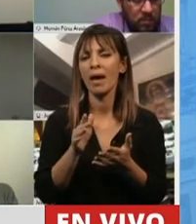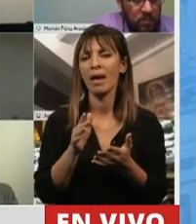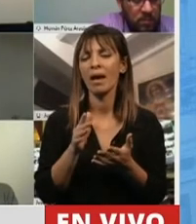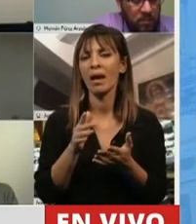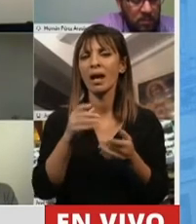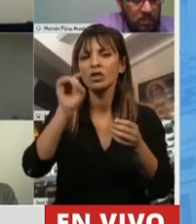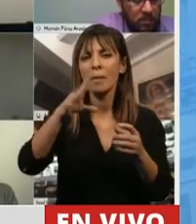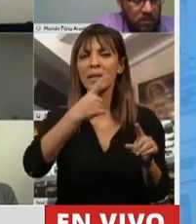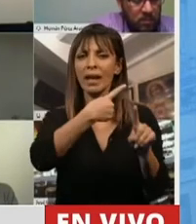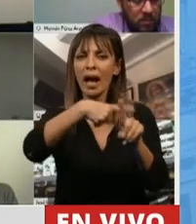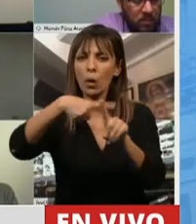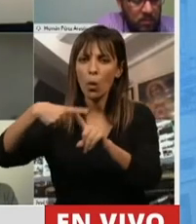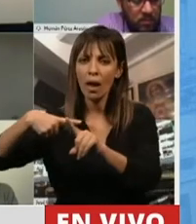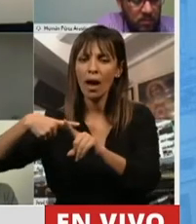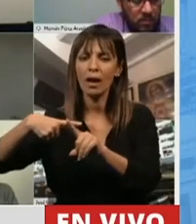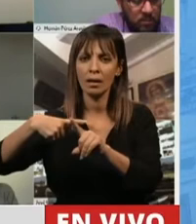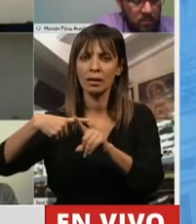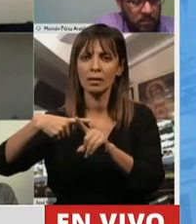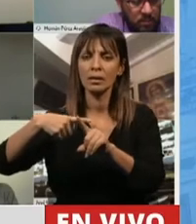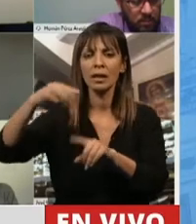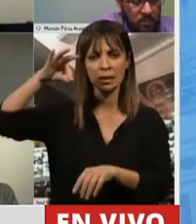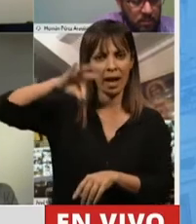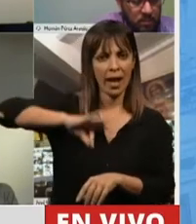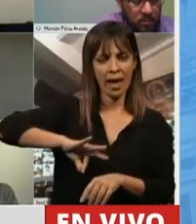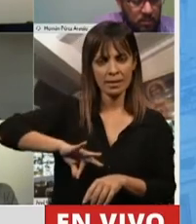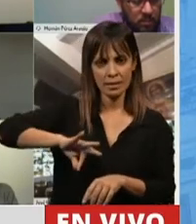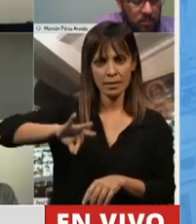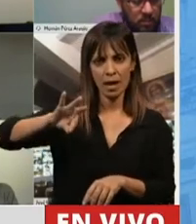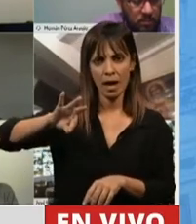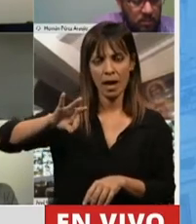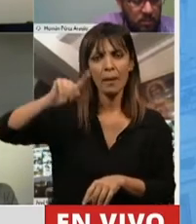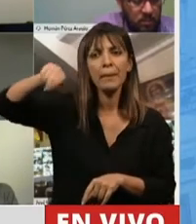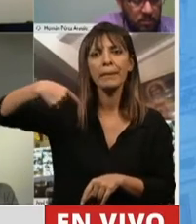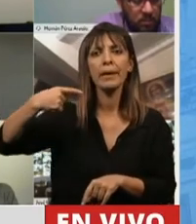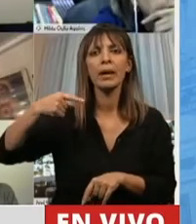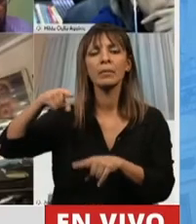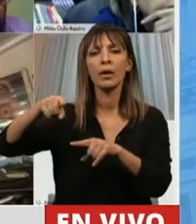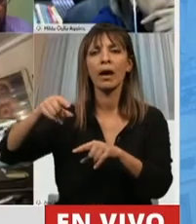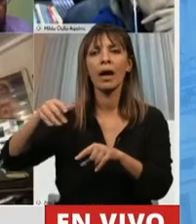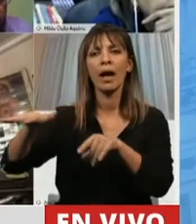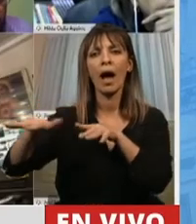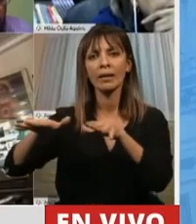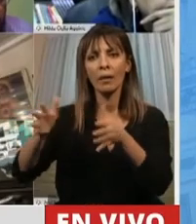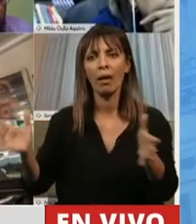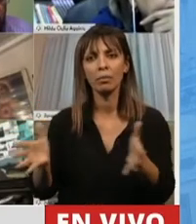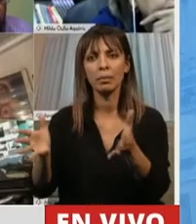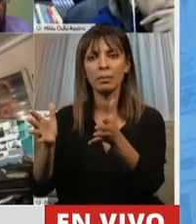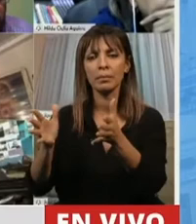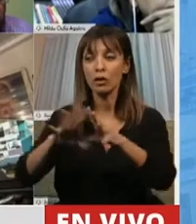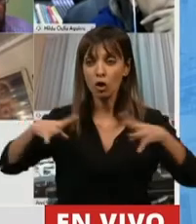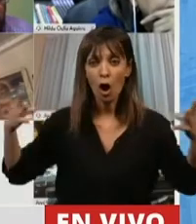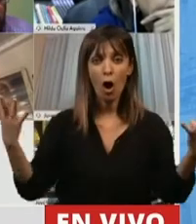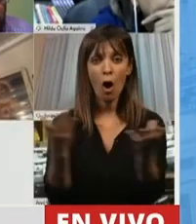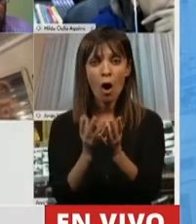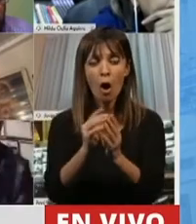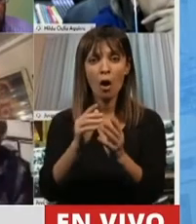se calcule sobre las ganancias que provengan de la actividad promovida y no sobre la totalidad de las